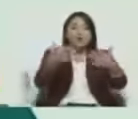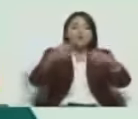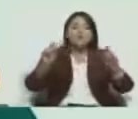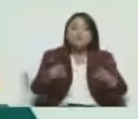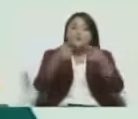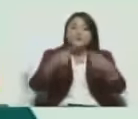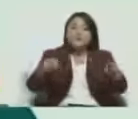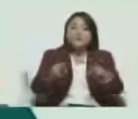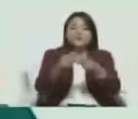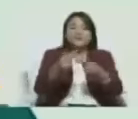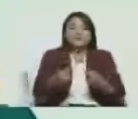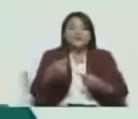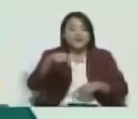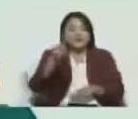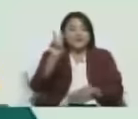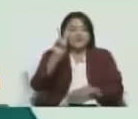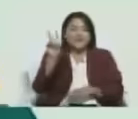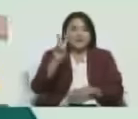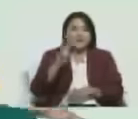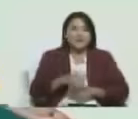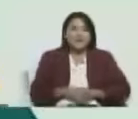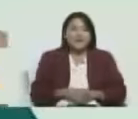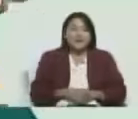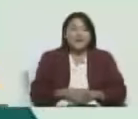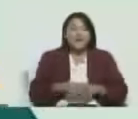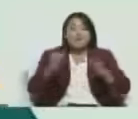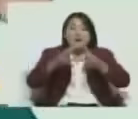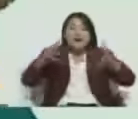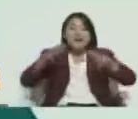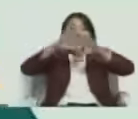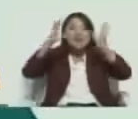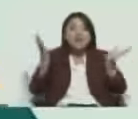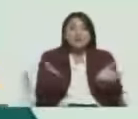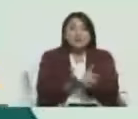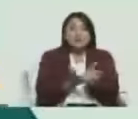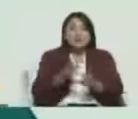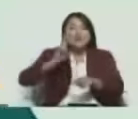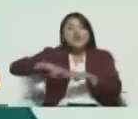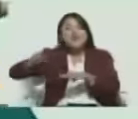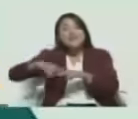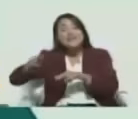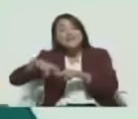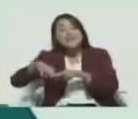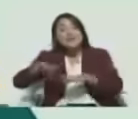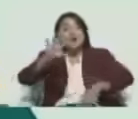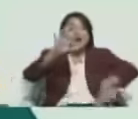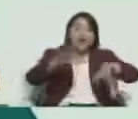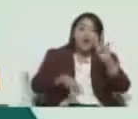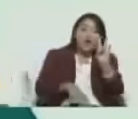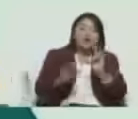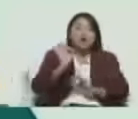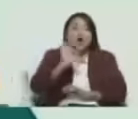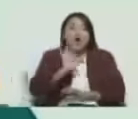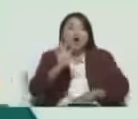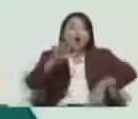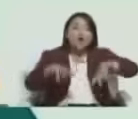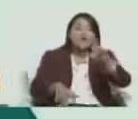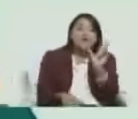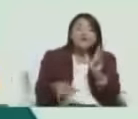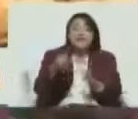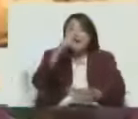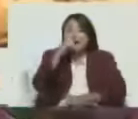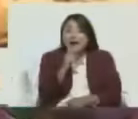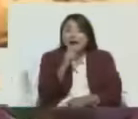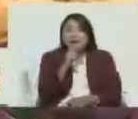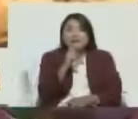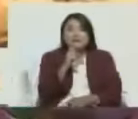que conquistó, por ejemplo, el récord de la orquesta más grande del mundo, y son niños, son jóvenes de 12, 13 años que elevan el himno nacional